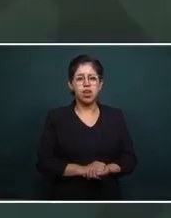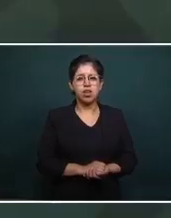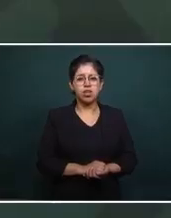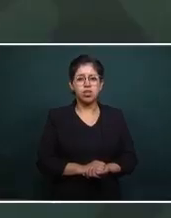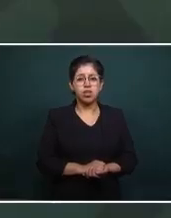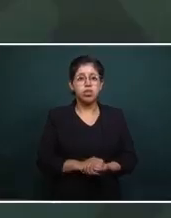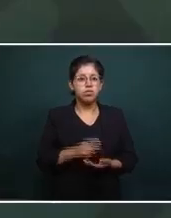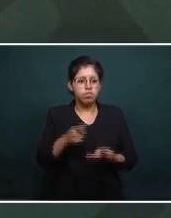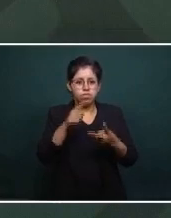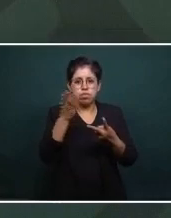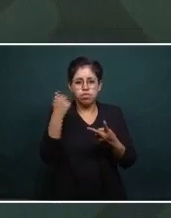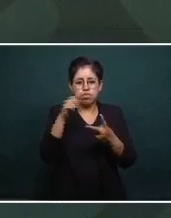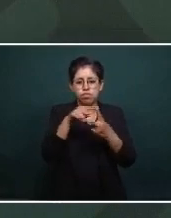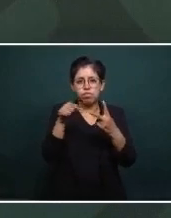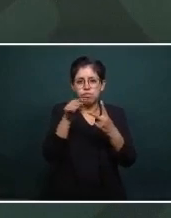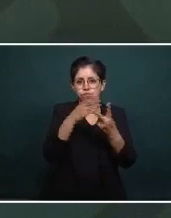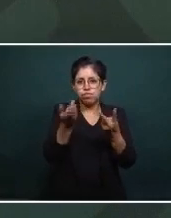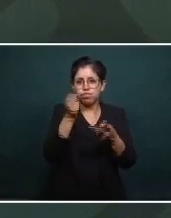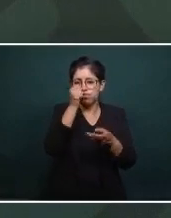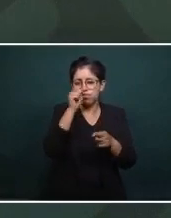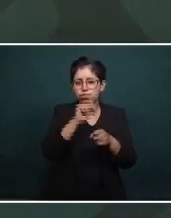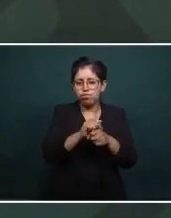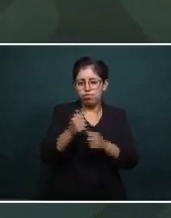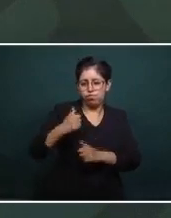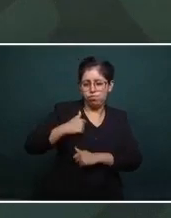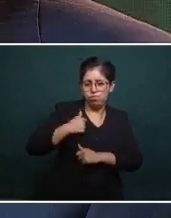estas dos instituciones. Nada más,